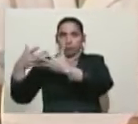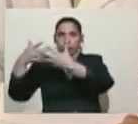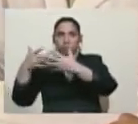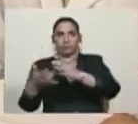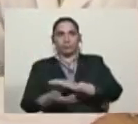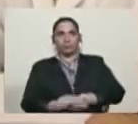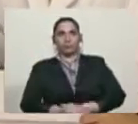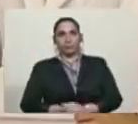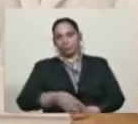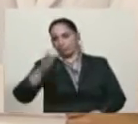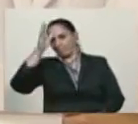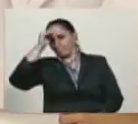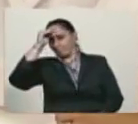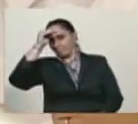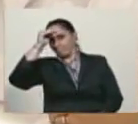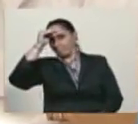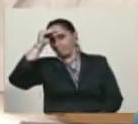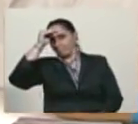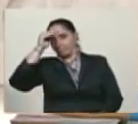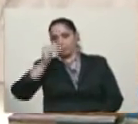de donald trump